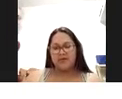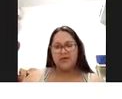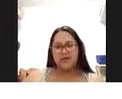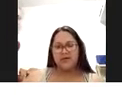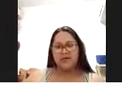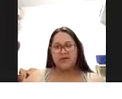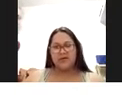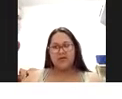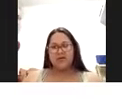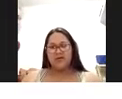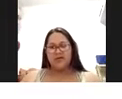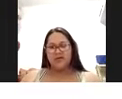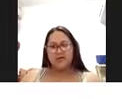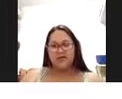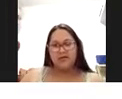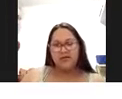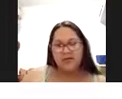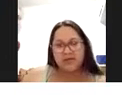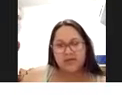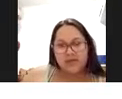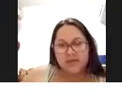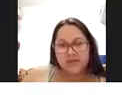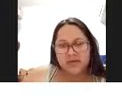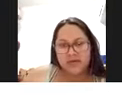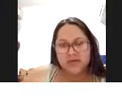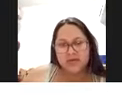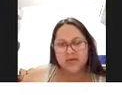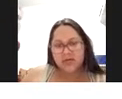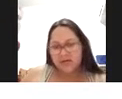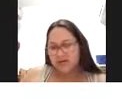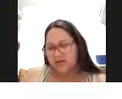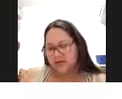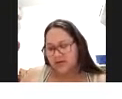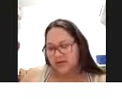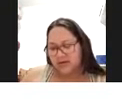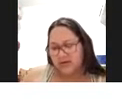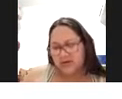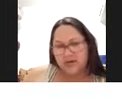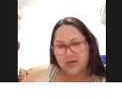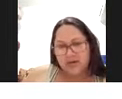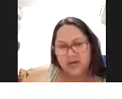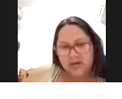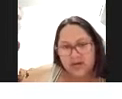a decir así, X. Así, X. X. X. Porque la H,